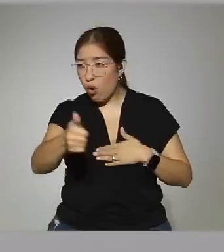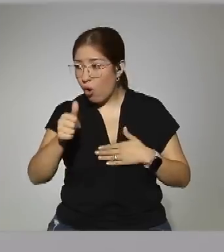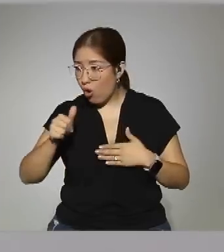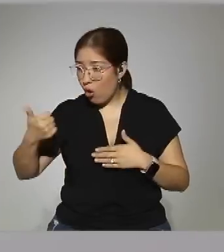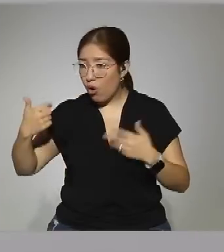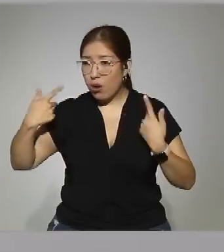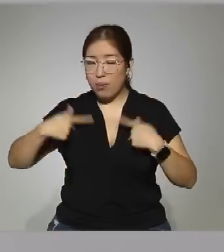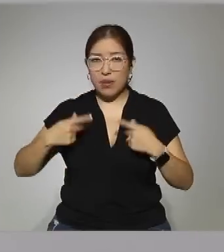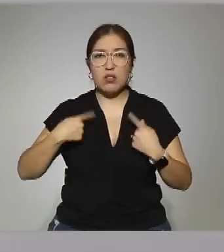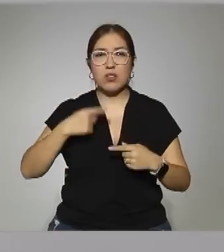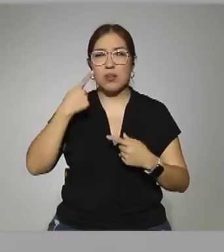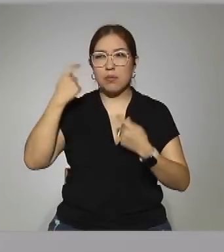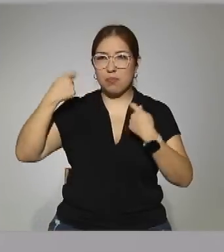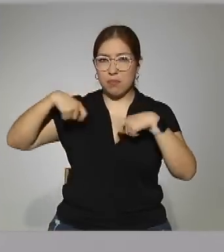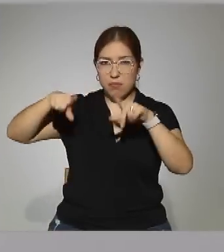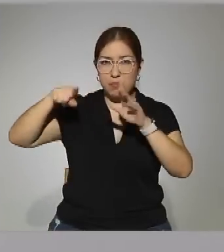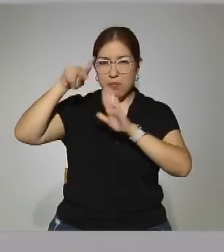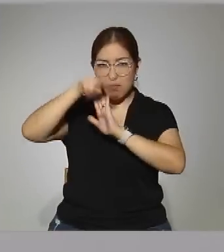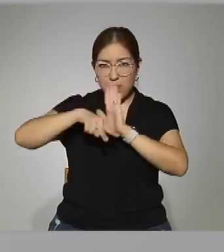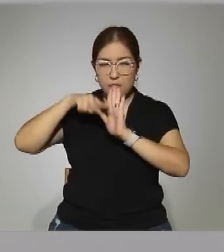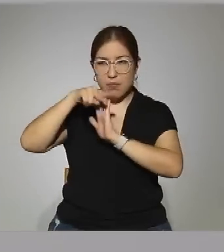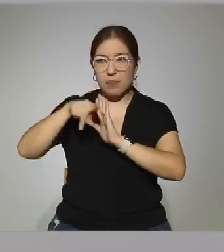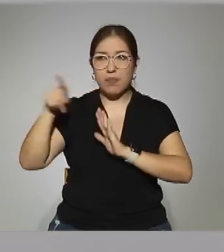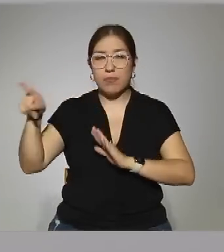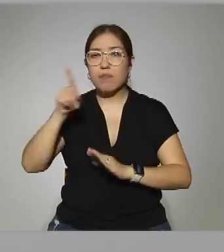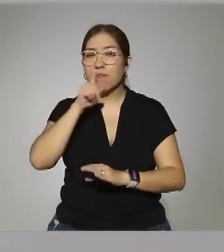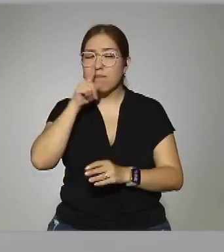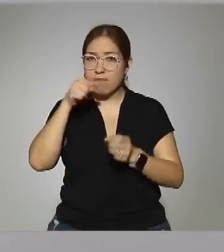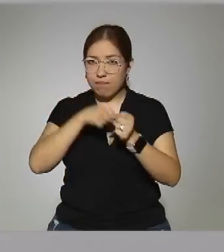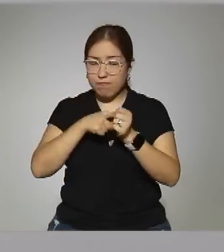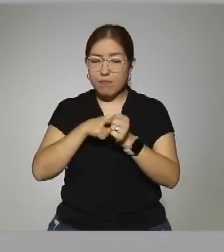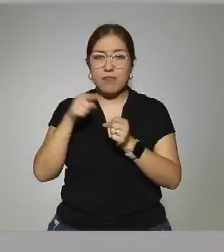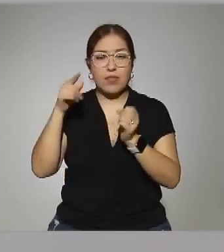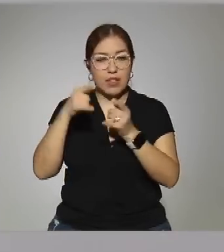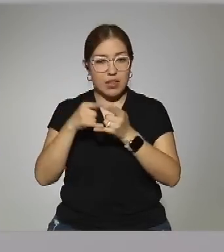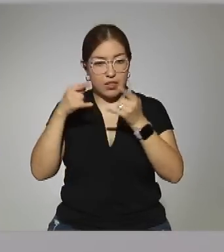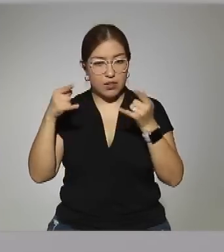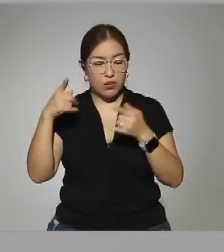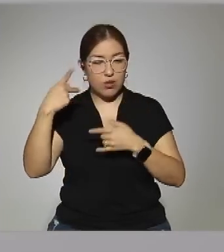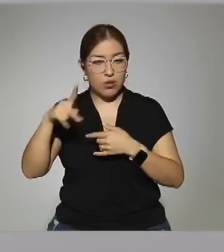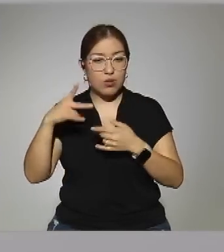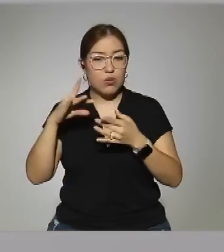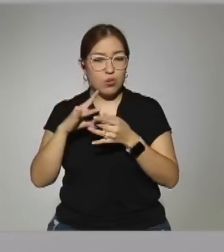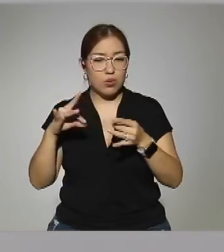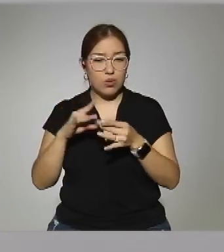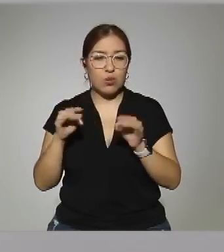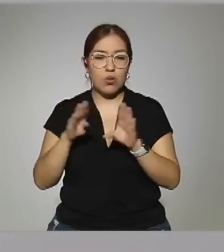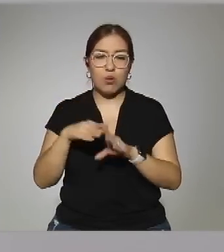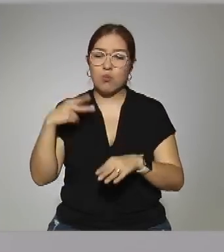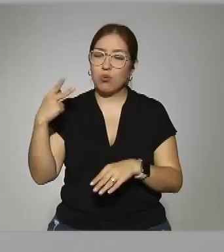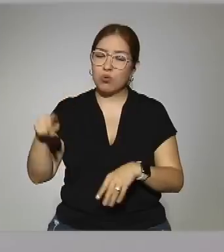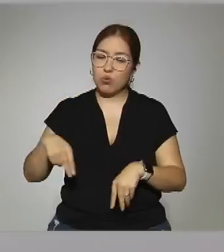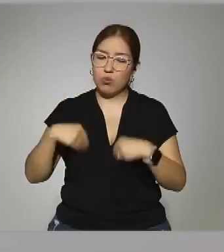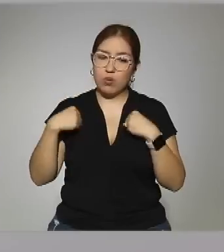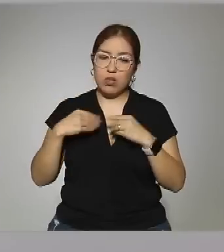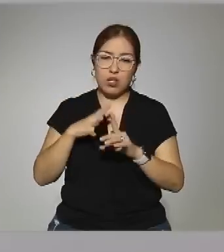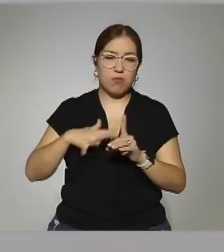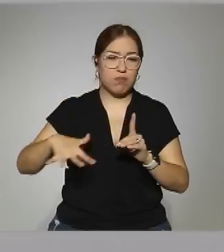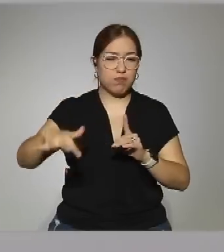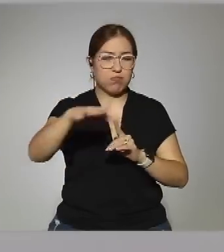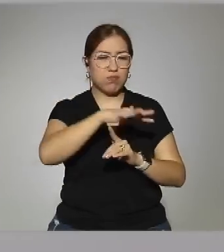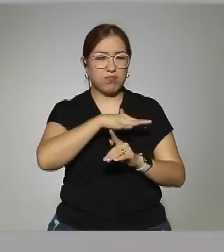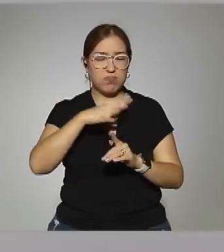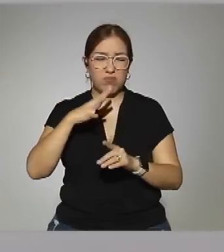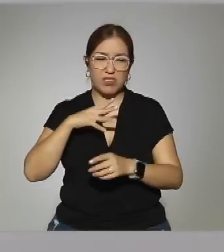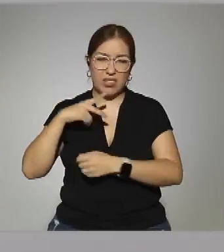encantaría que vieran este testimonio que es anónimo. Justo ella nos cuenta su historia, un poco cómo fue afectando su entorno y cómo ella empieza a detectar